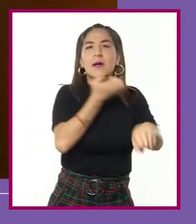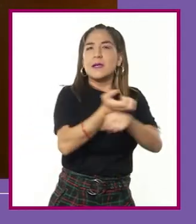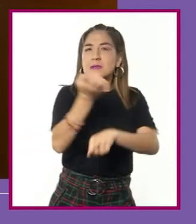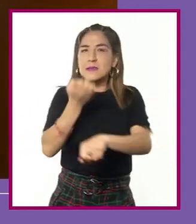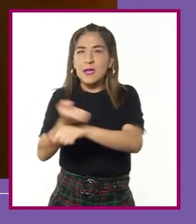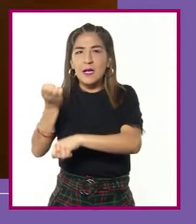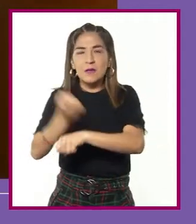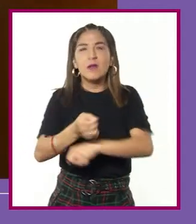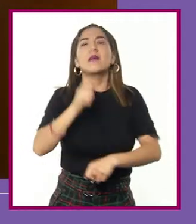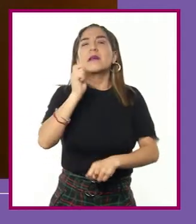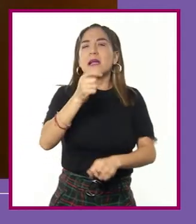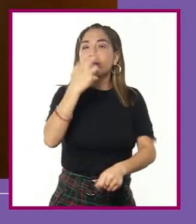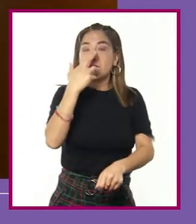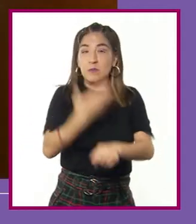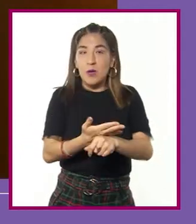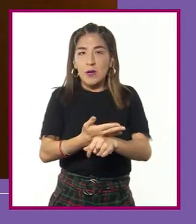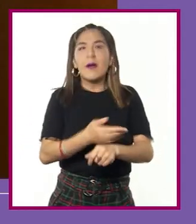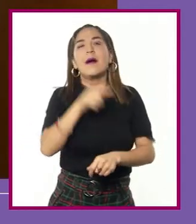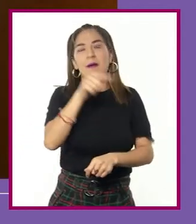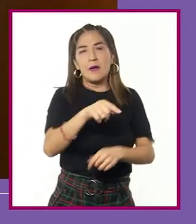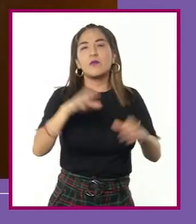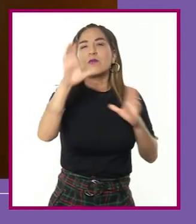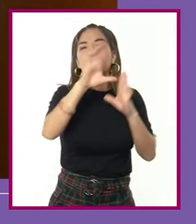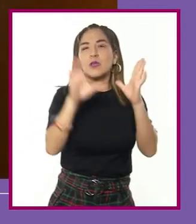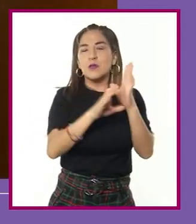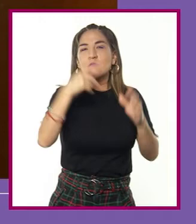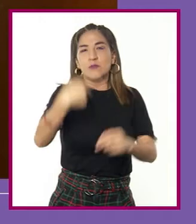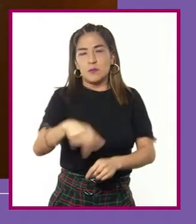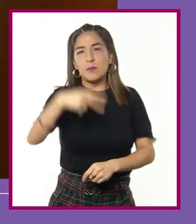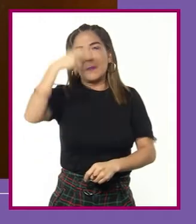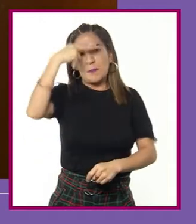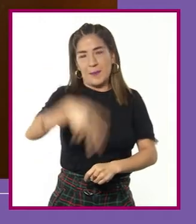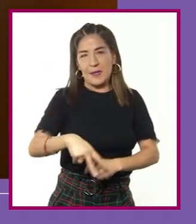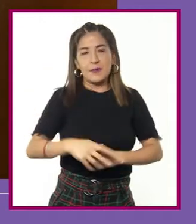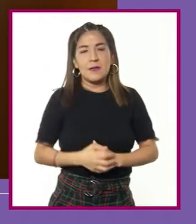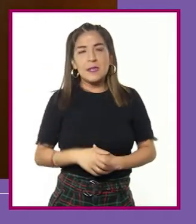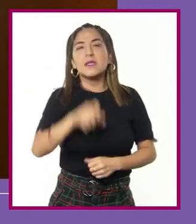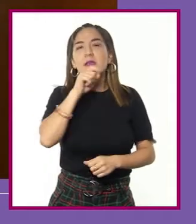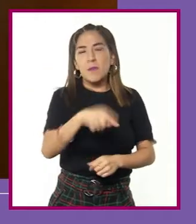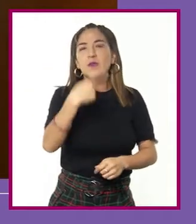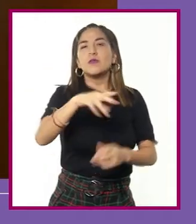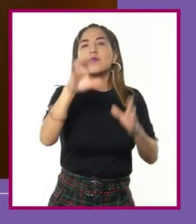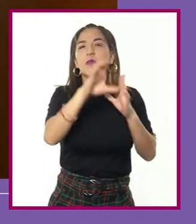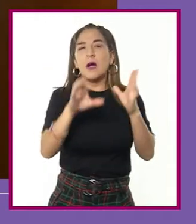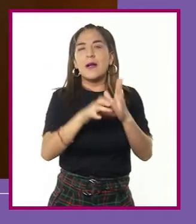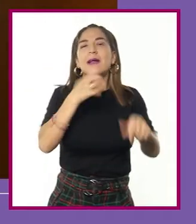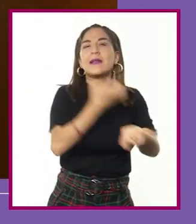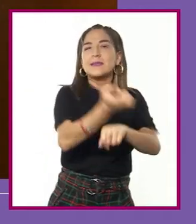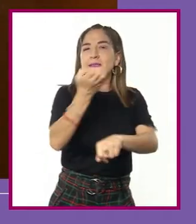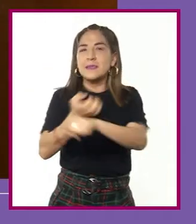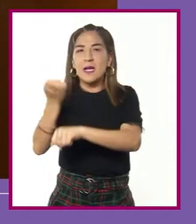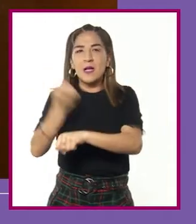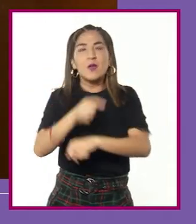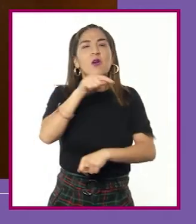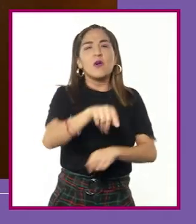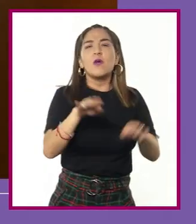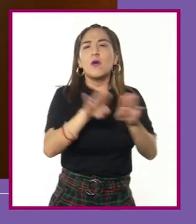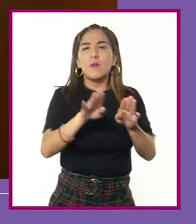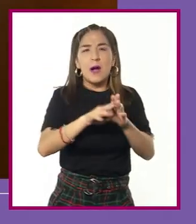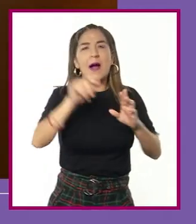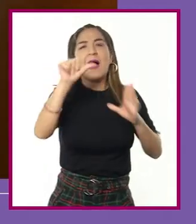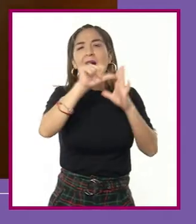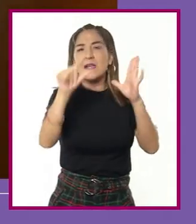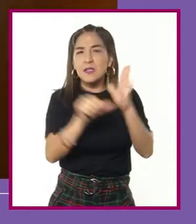están reguladas por las leyes en la Constitución Política de los Estados Unidos Mexicanos y en las constituciones estatales. Al conjunto de capítulos